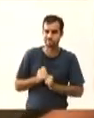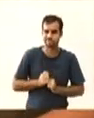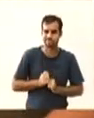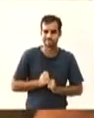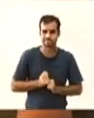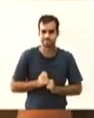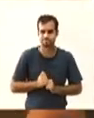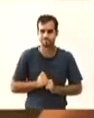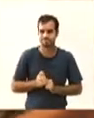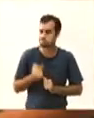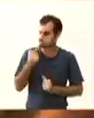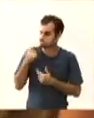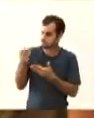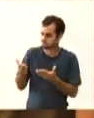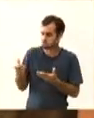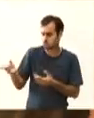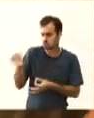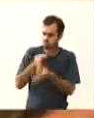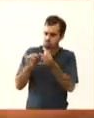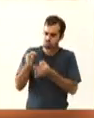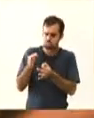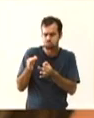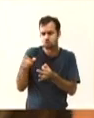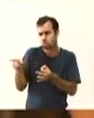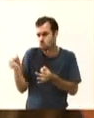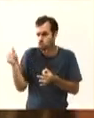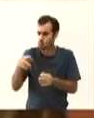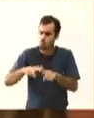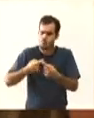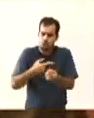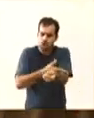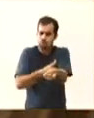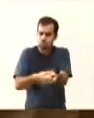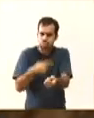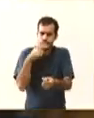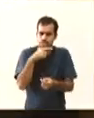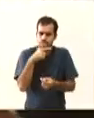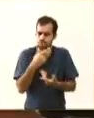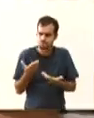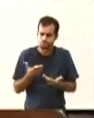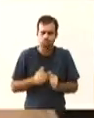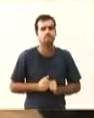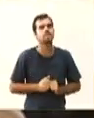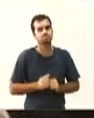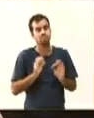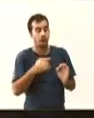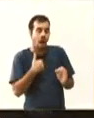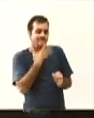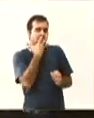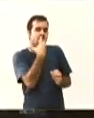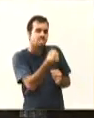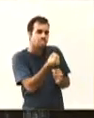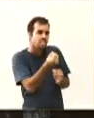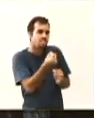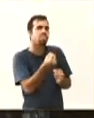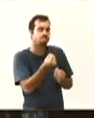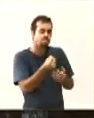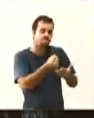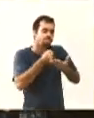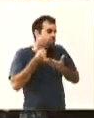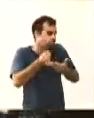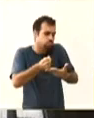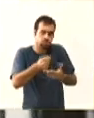humanista. Bienvenida, Carla, y coméntame qué significa para ti, por qué vienes a donar sangre. Nada, porque me gusta ayudar a las personas, me gusta salvar